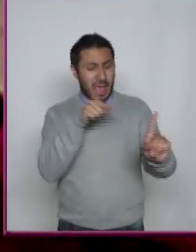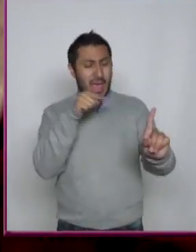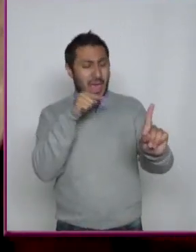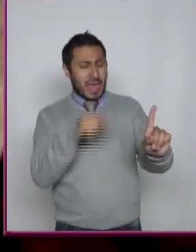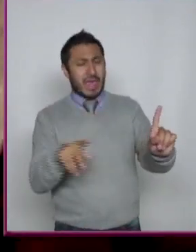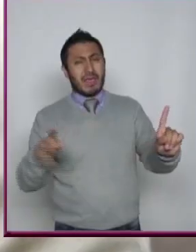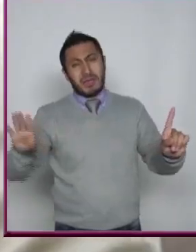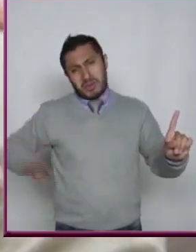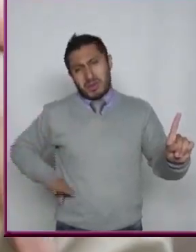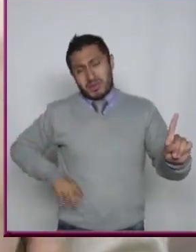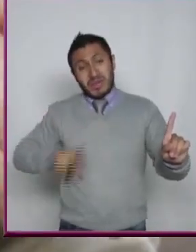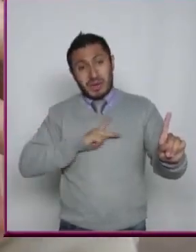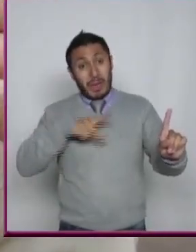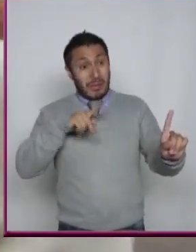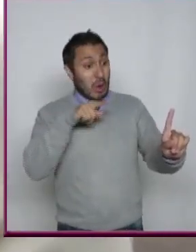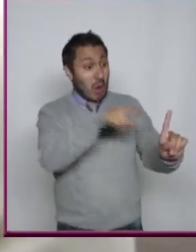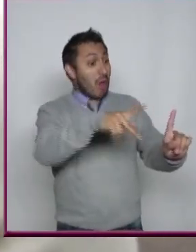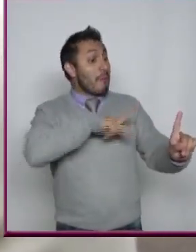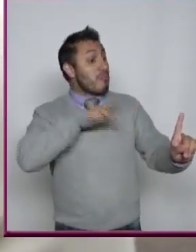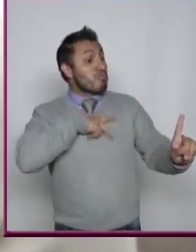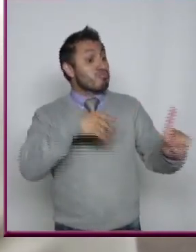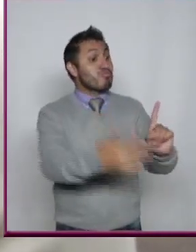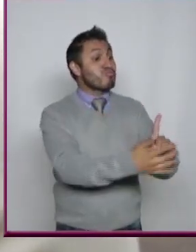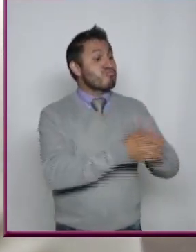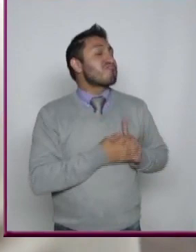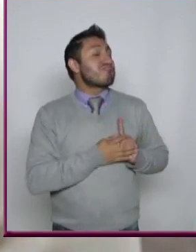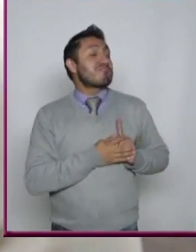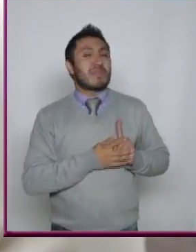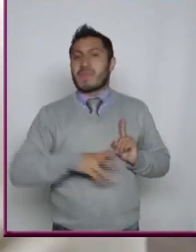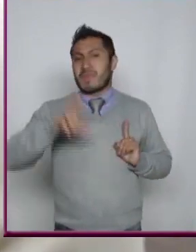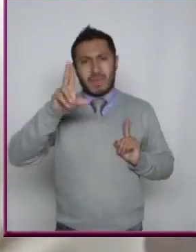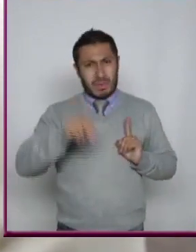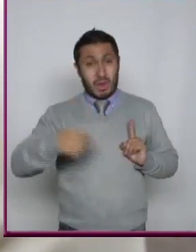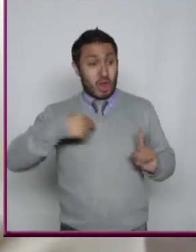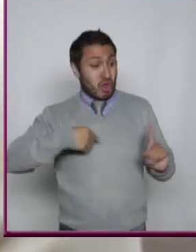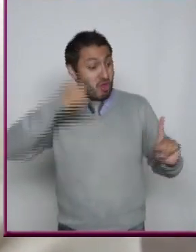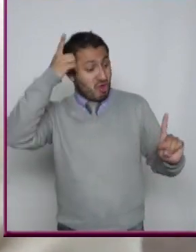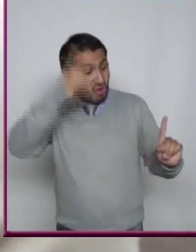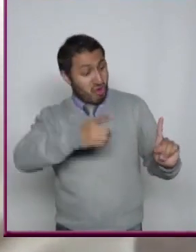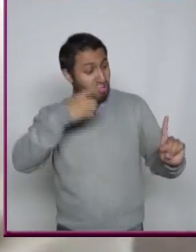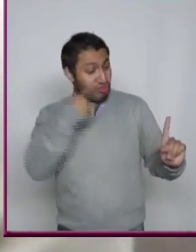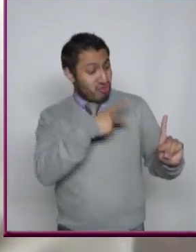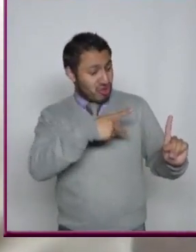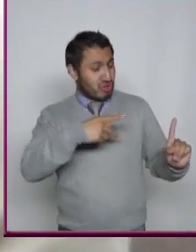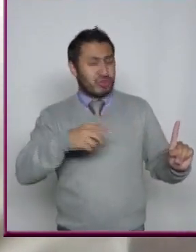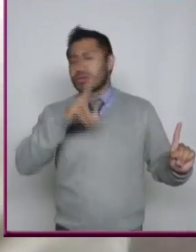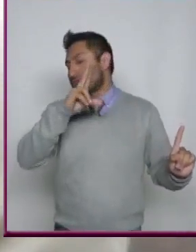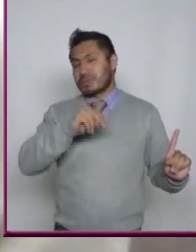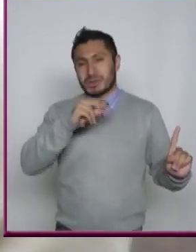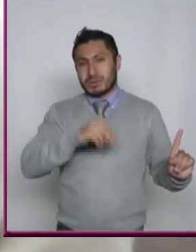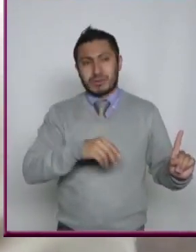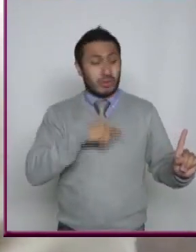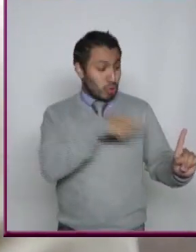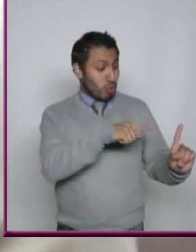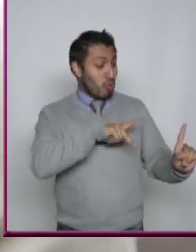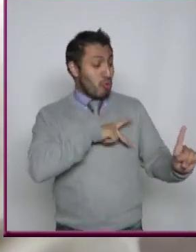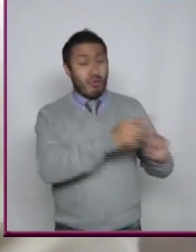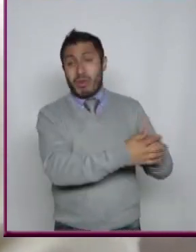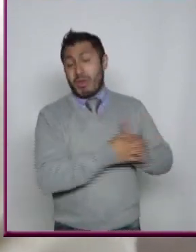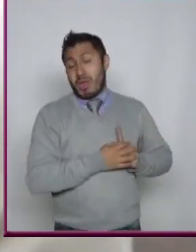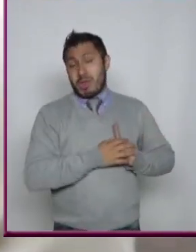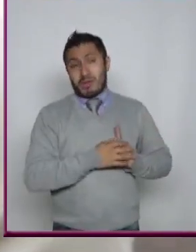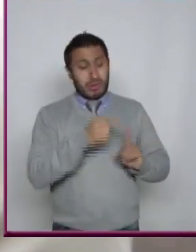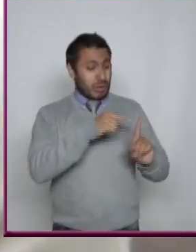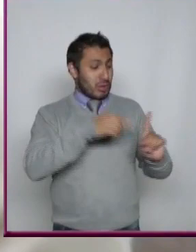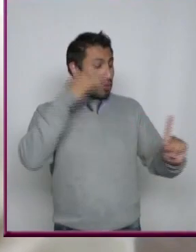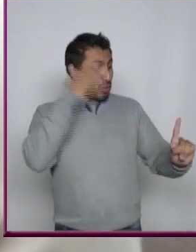que la pareja de alguna manera es nuestra propiedad, solo es mía, solo debería de pensar en mí. Y